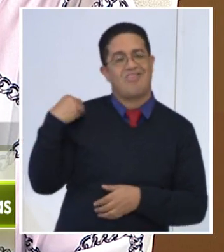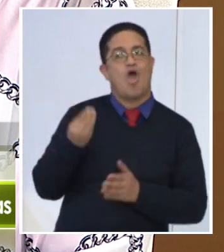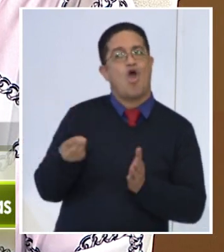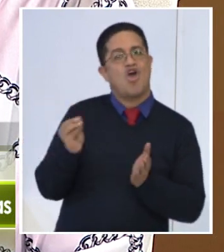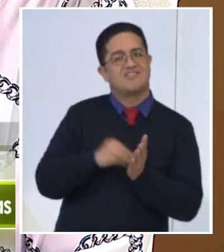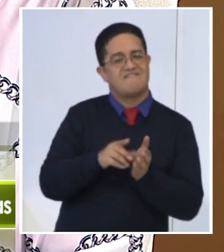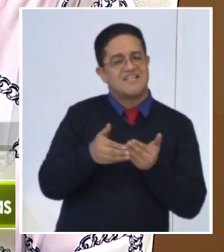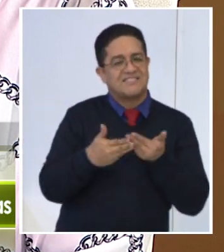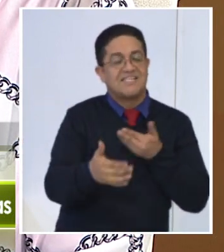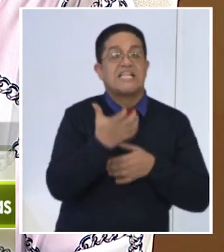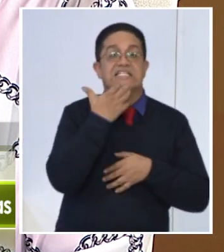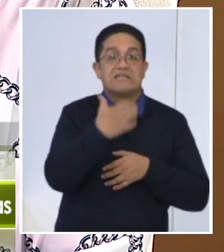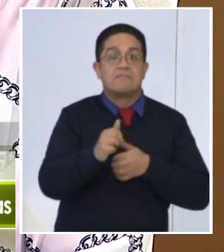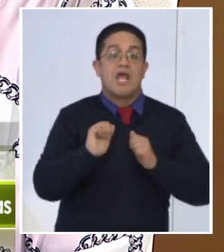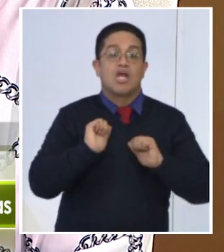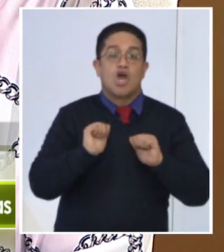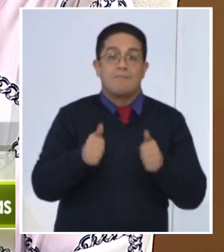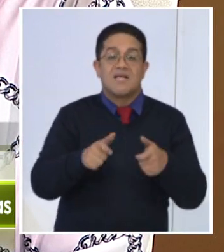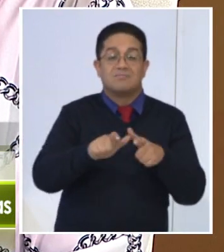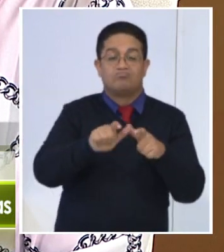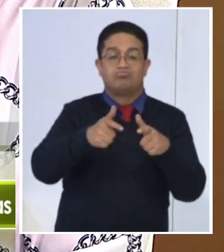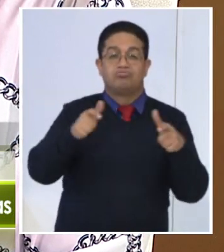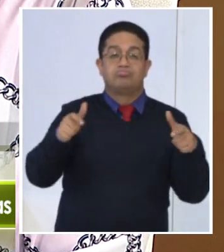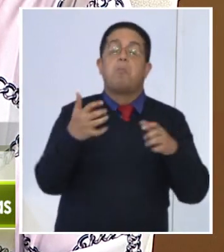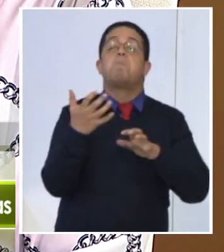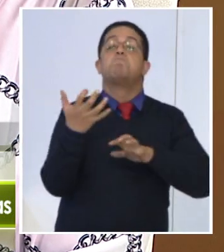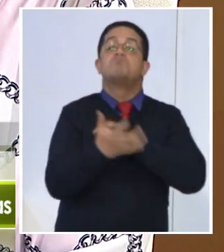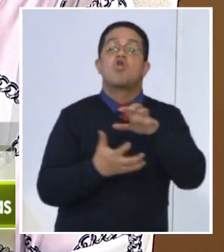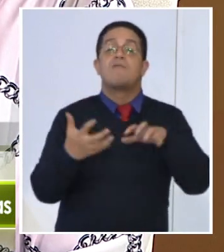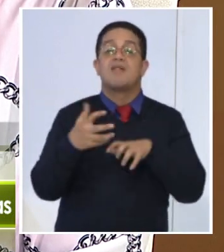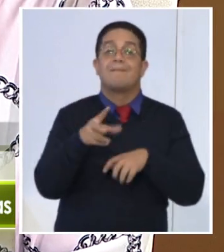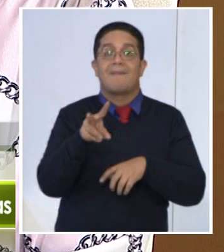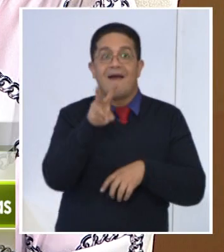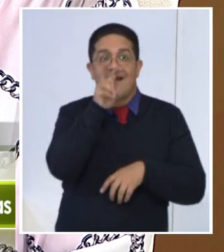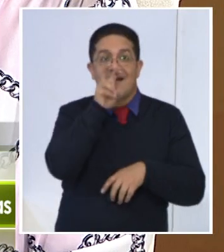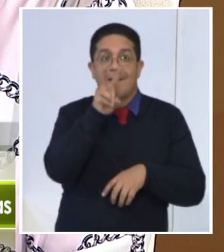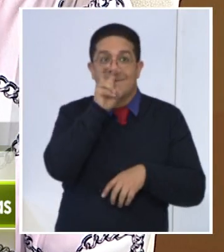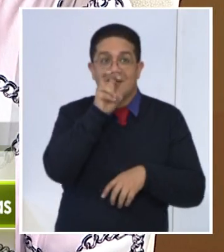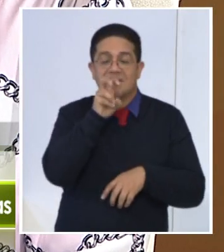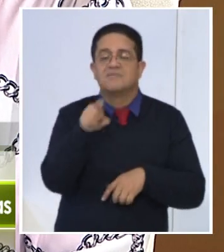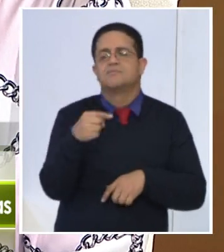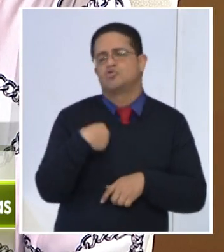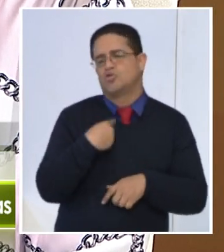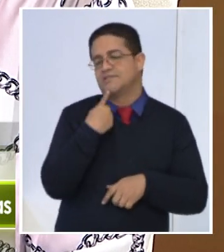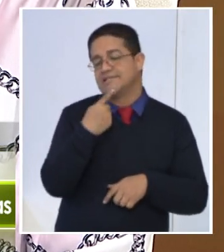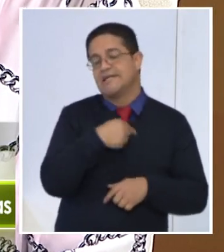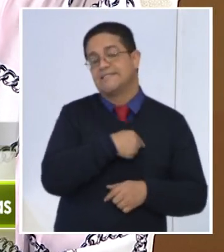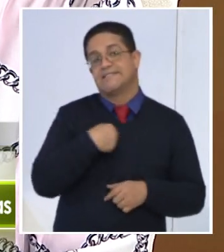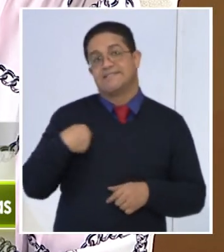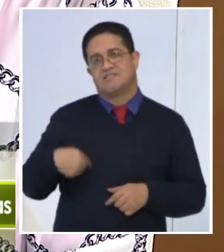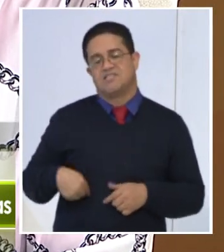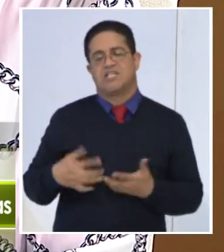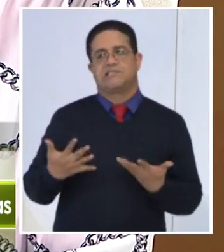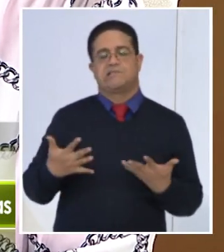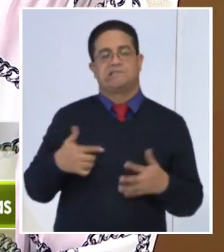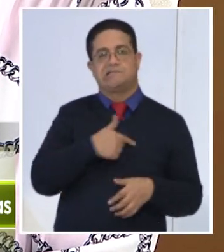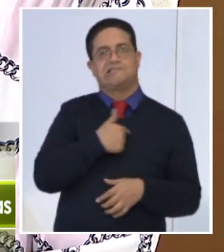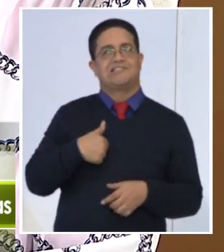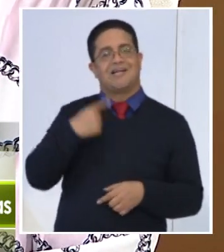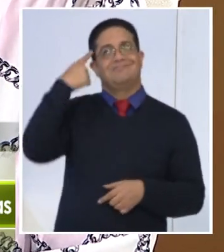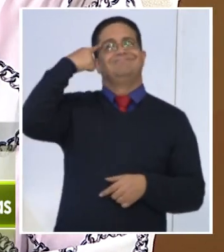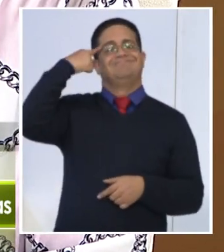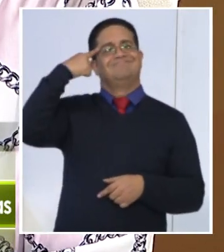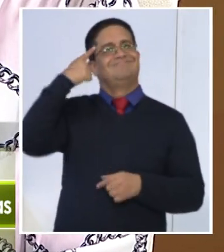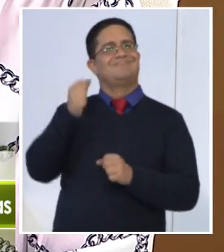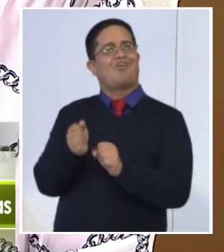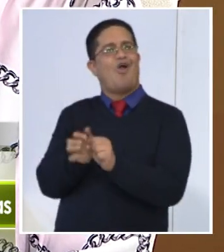época como un repunte de enfermedades respiratorias activas. Y digo China porque ya cuando uno escucha China asocia directamente